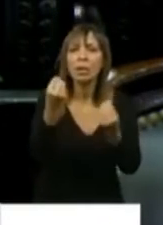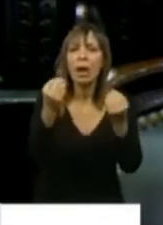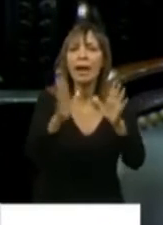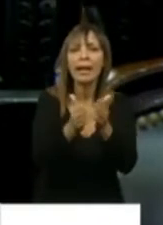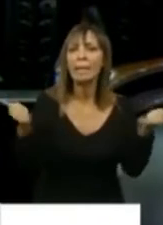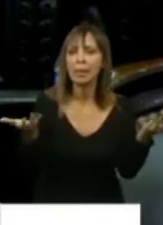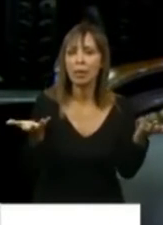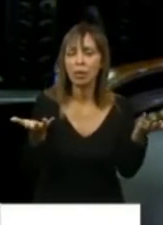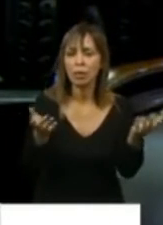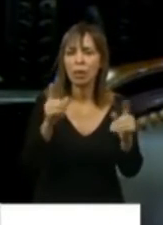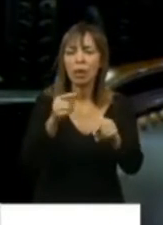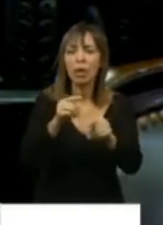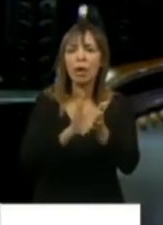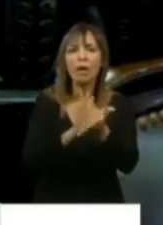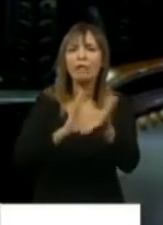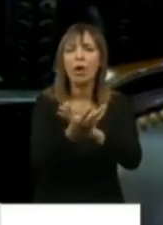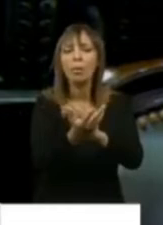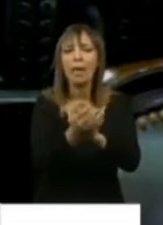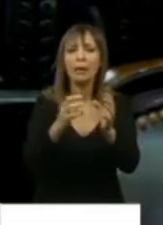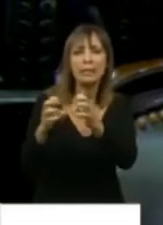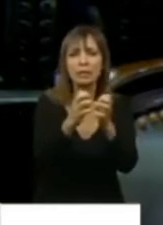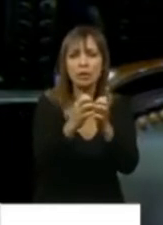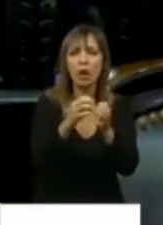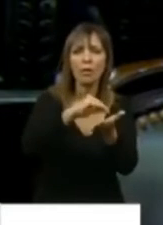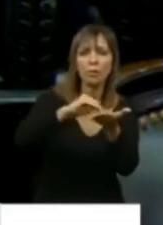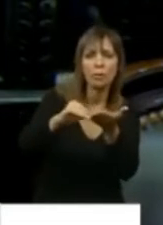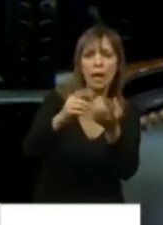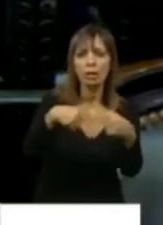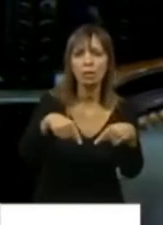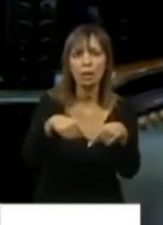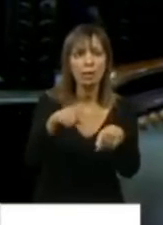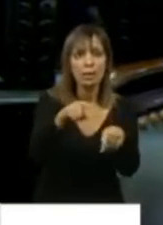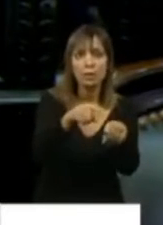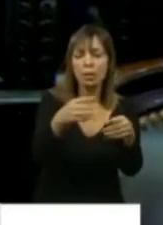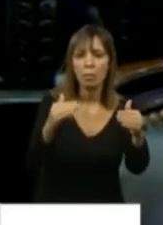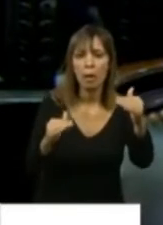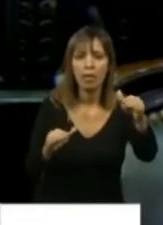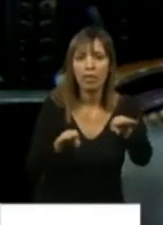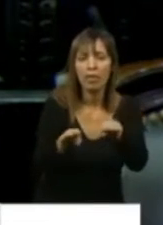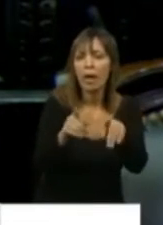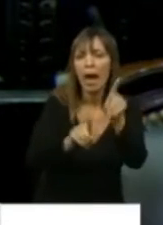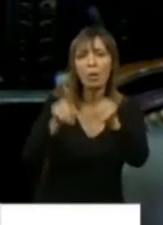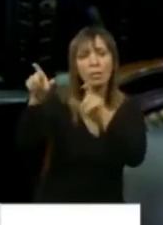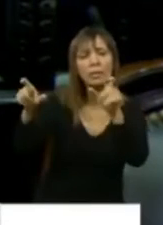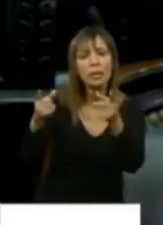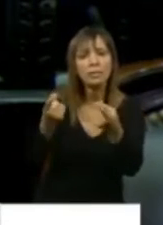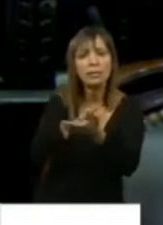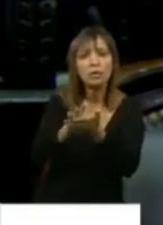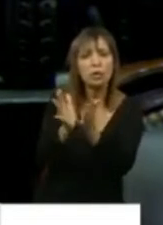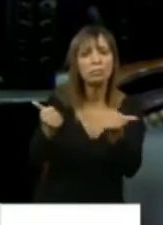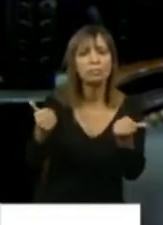distan muchos de los tiempos de muchos argentinos que la están pasando realmente muy mal